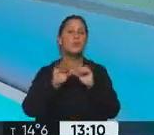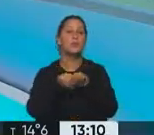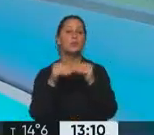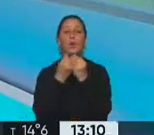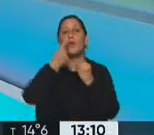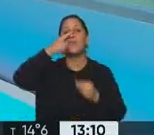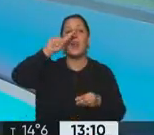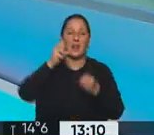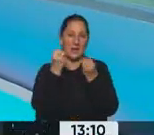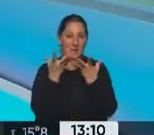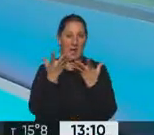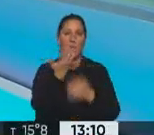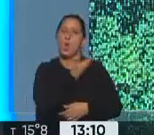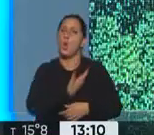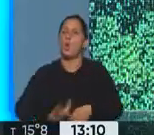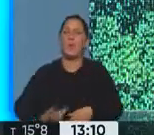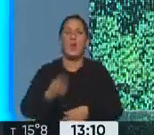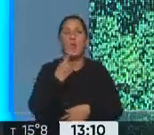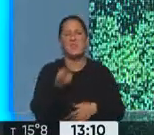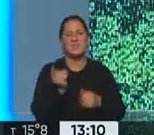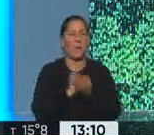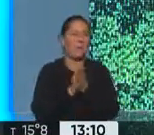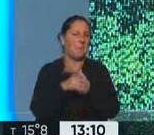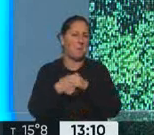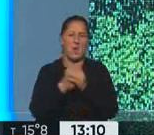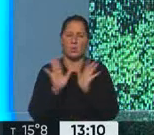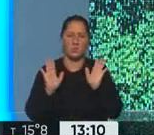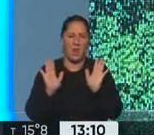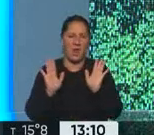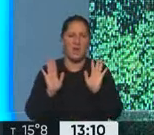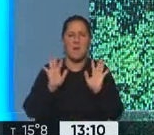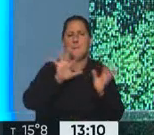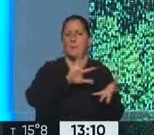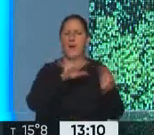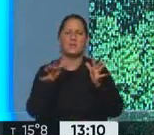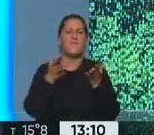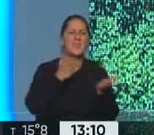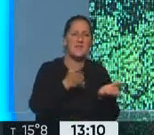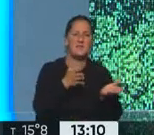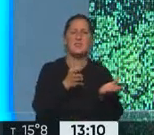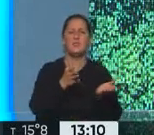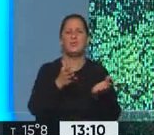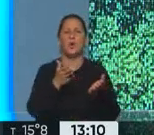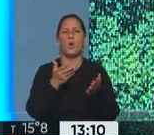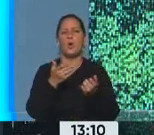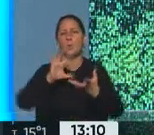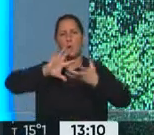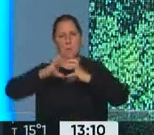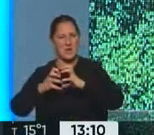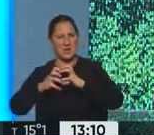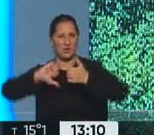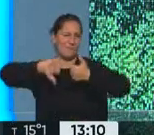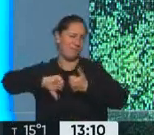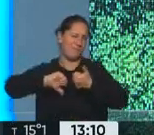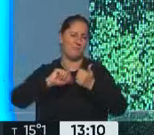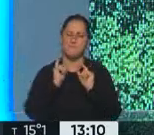final en el gobierno diseño va a ser casi neutral es decir que es casi idéntico el beneficio que el perjuicio después